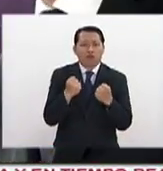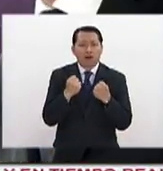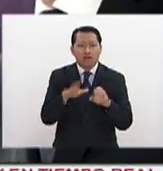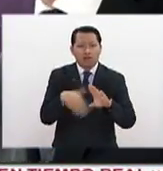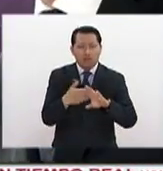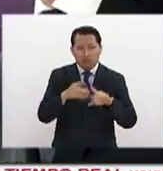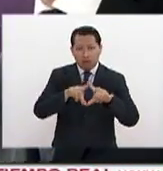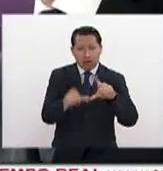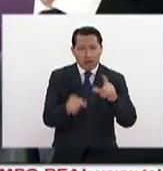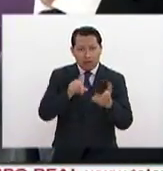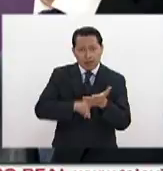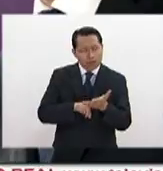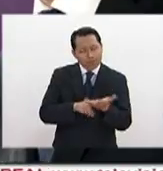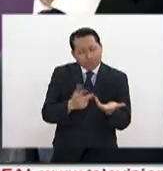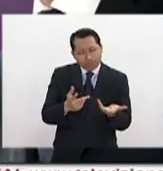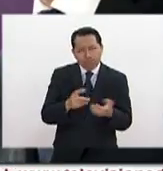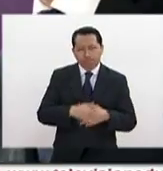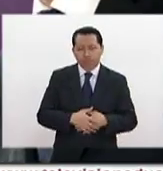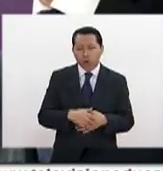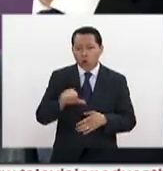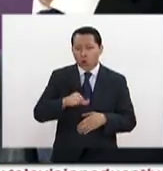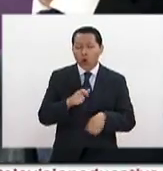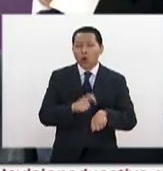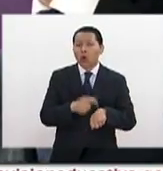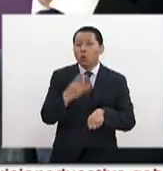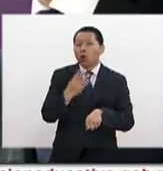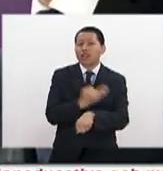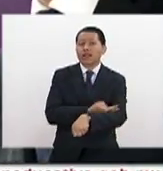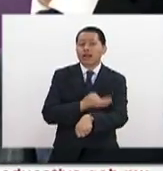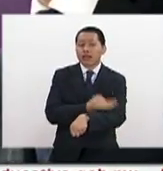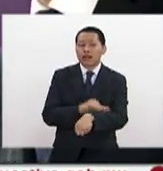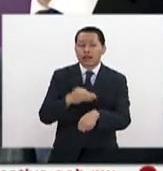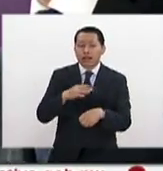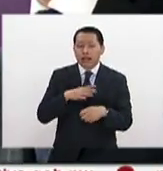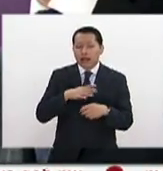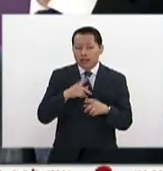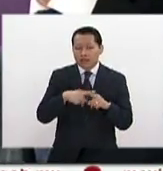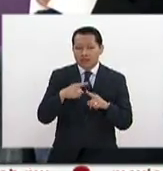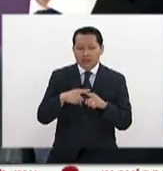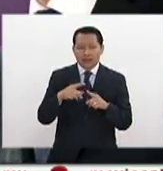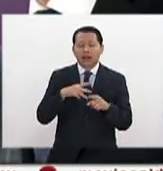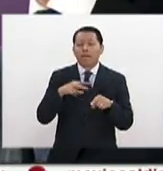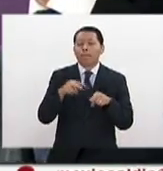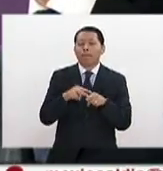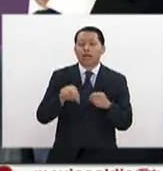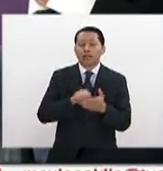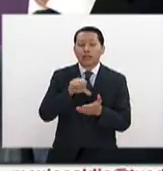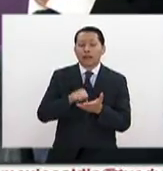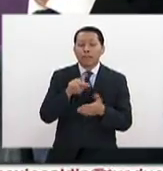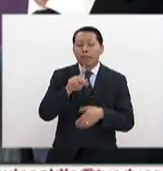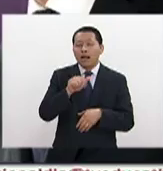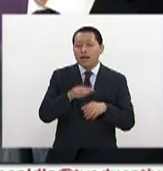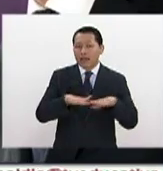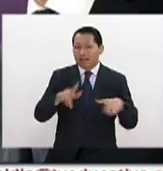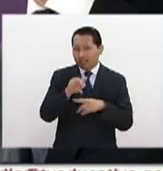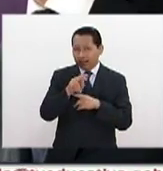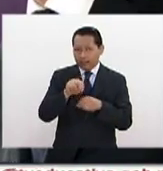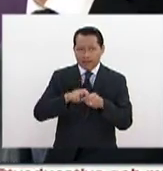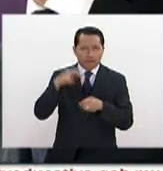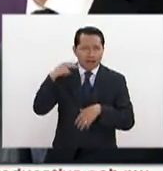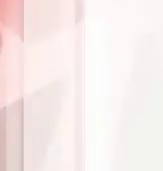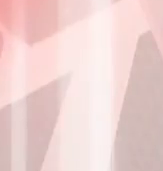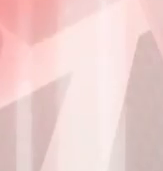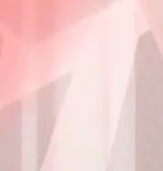país. Hoy a las 4 de la tarde, Ricardo Anaya se va a reunir con simpatizantes en el Parque Central de Playa Vicente, en Veracruz.